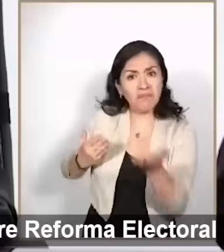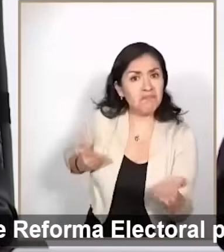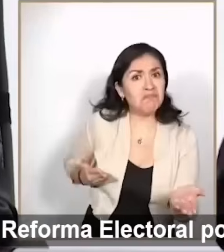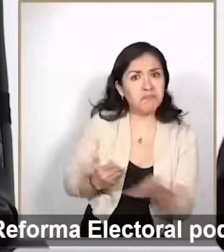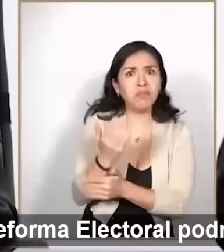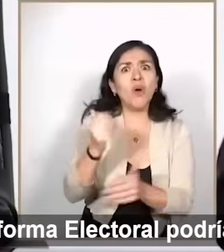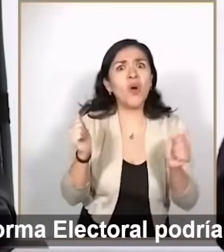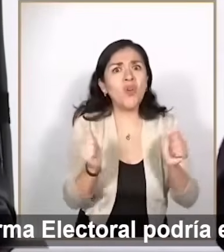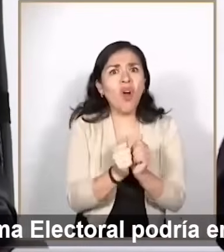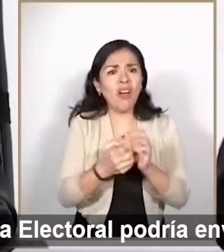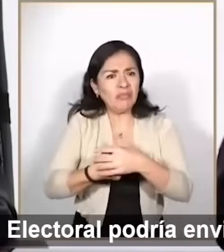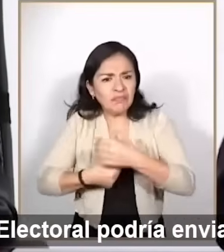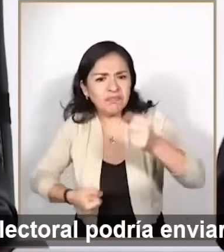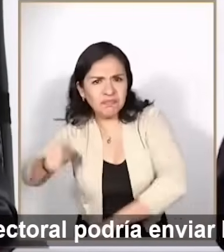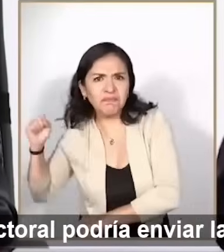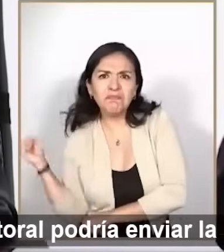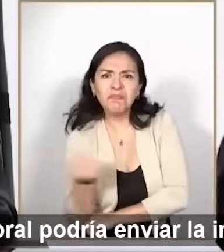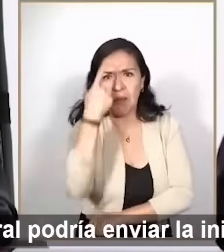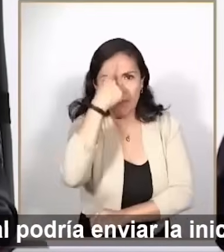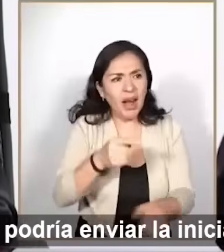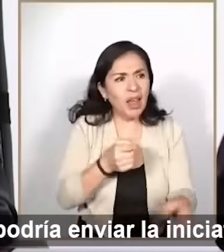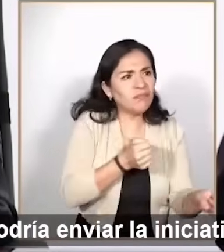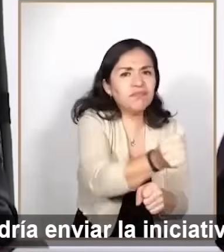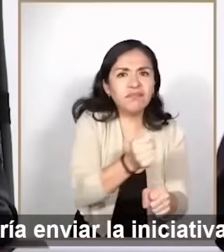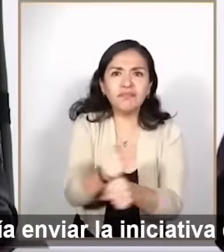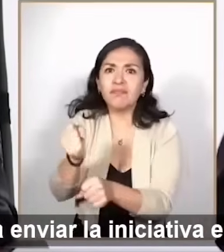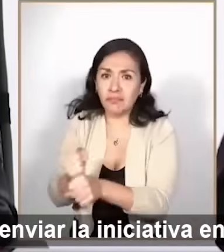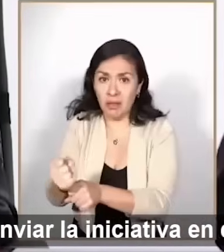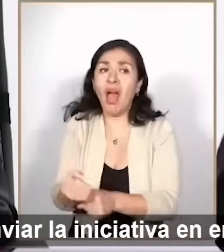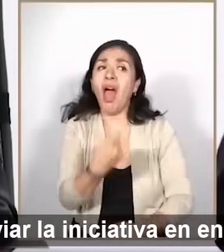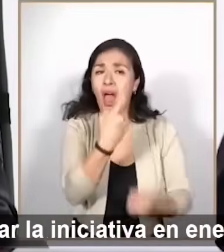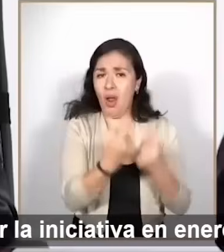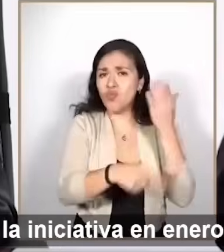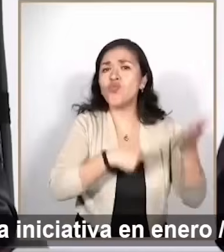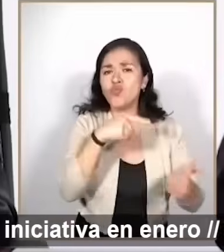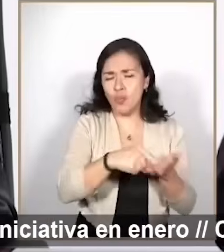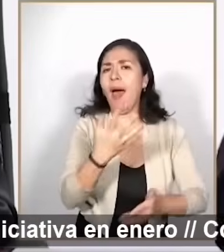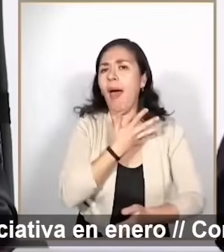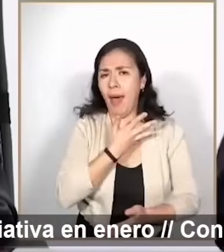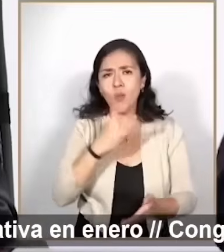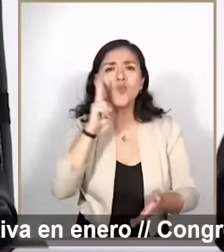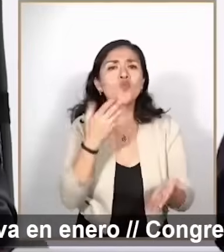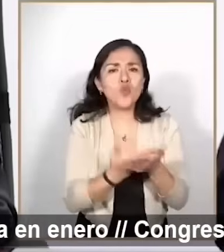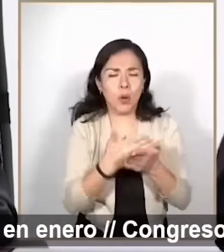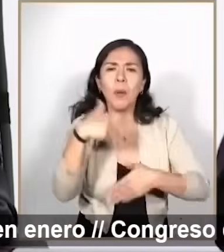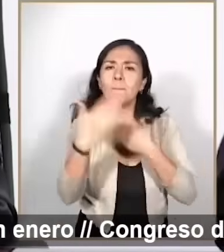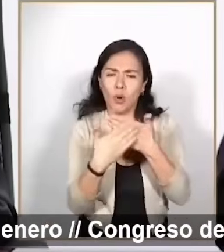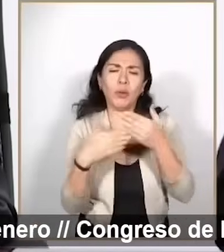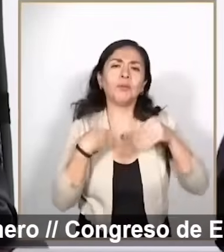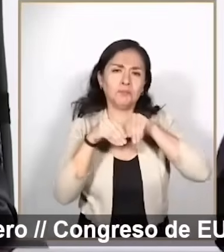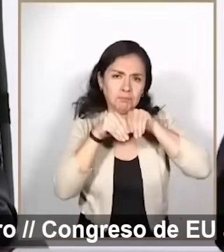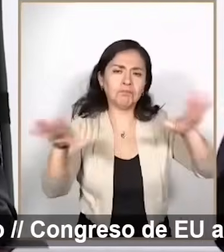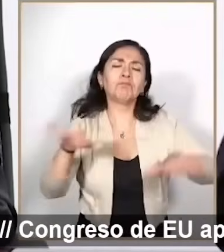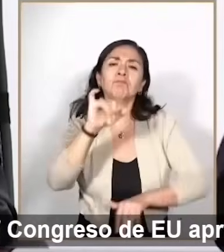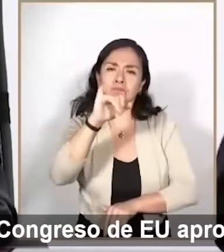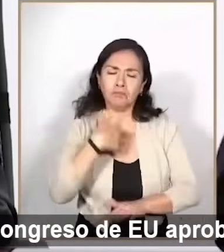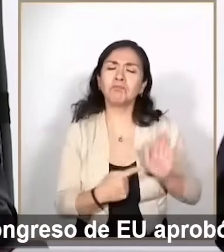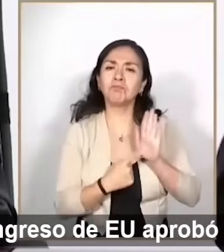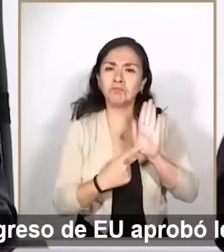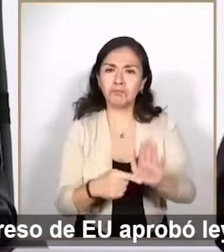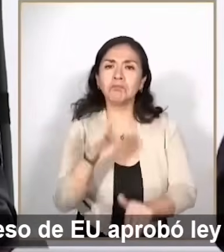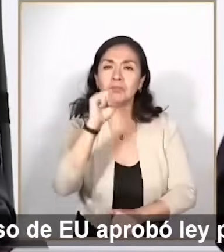a violentar en algunos espacios y lo vamos a exponer, ¿no? Lo vamos a